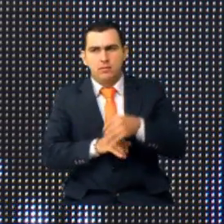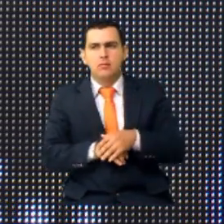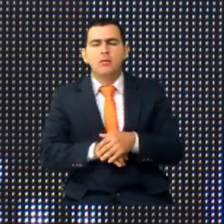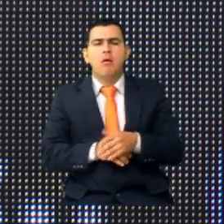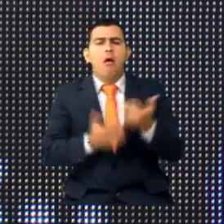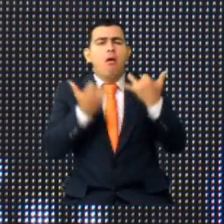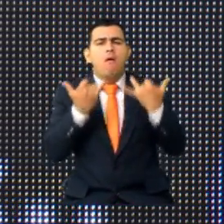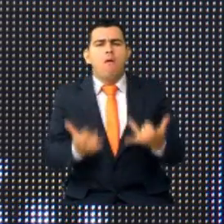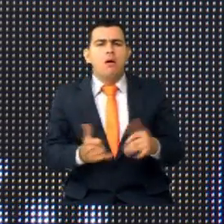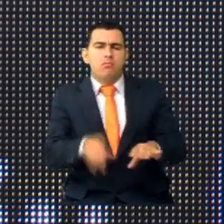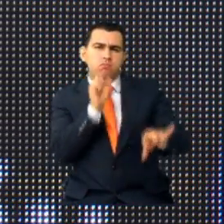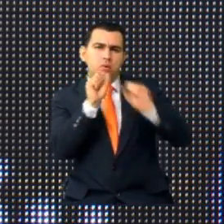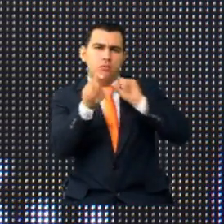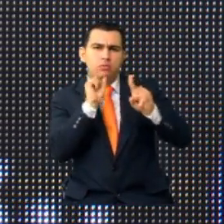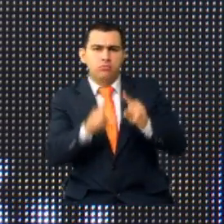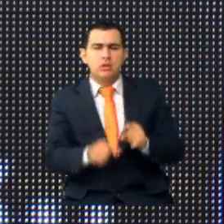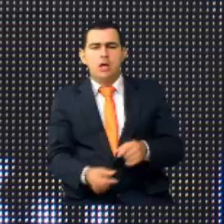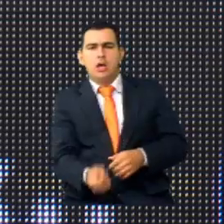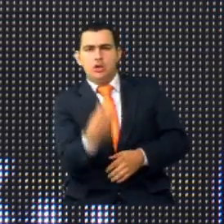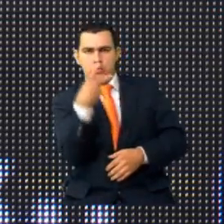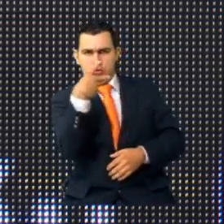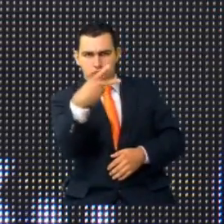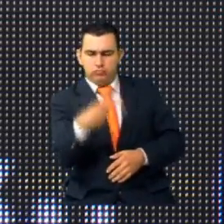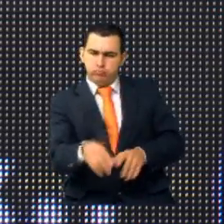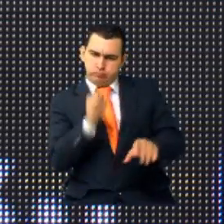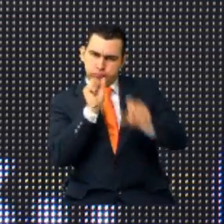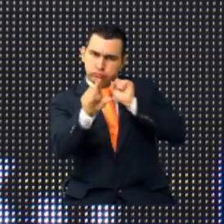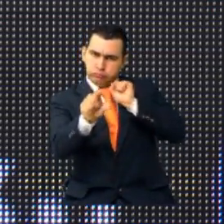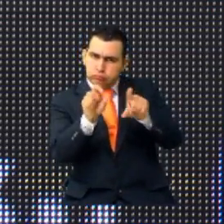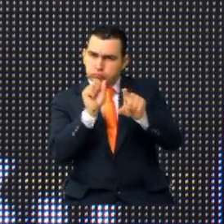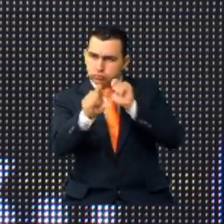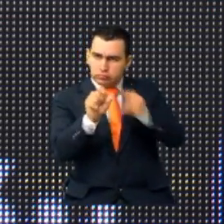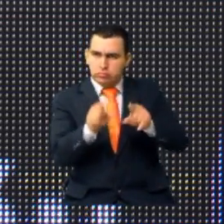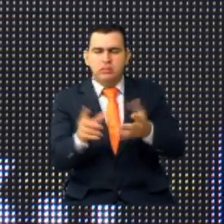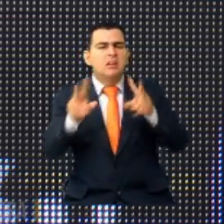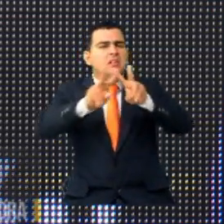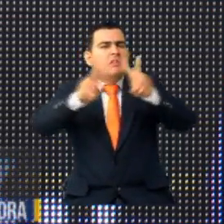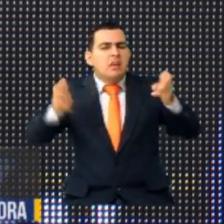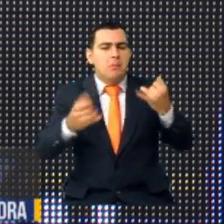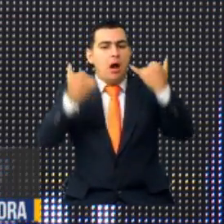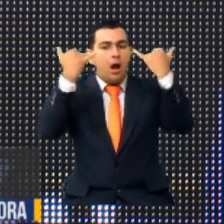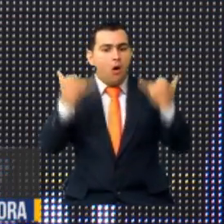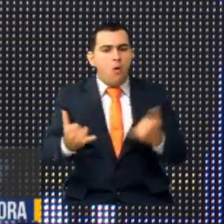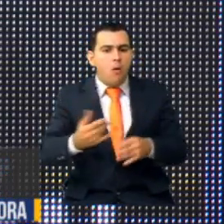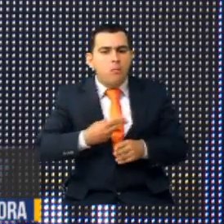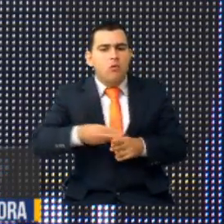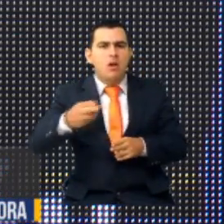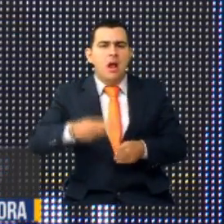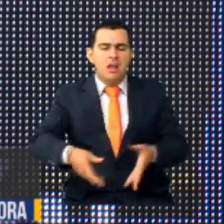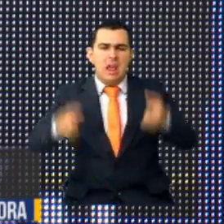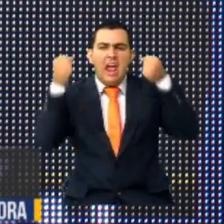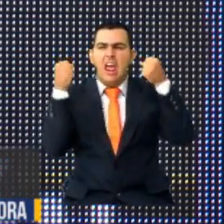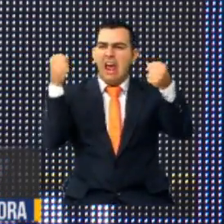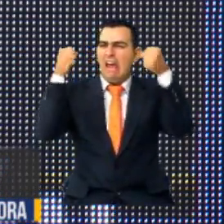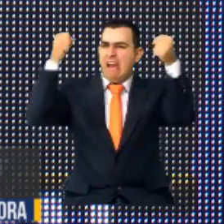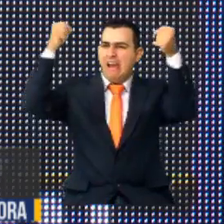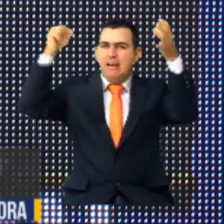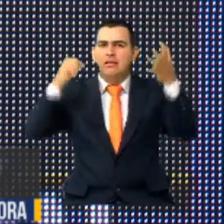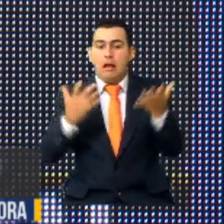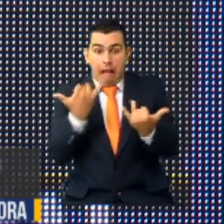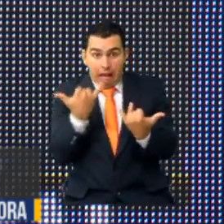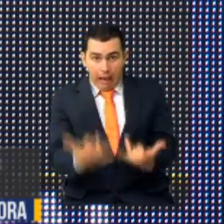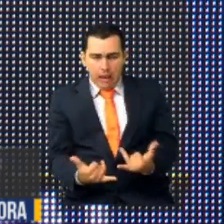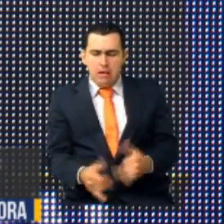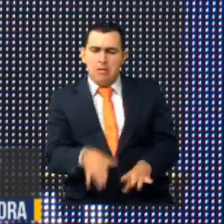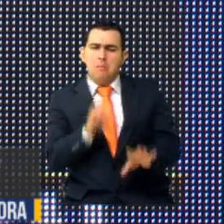a dos preguntas de los periodistas de acuerdo con hechos que se refieren a la actualidad de las campañas. Al finalizar su intervención, los